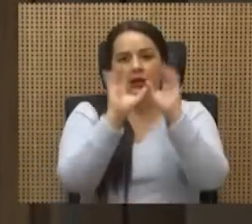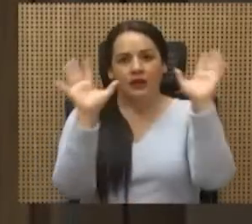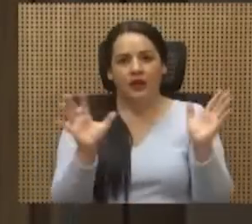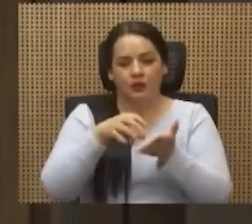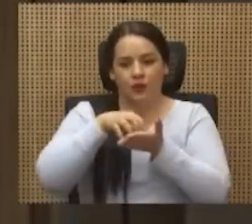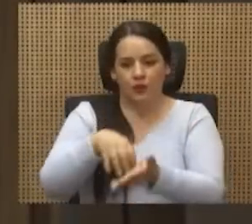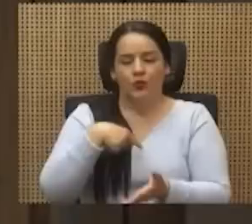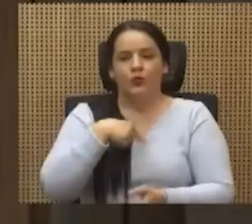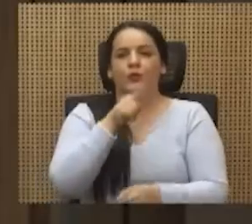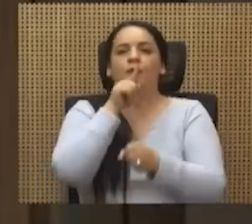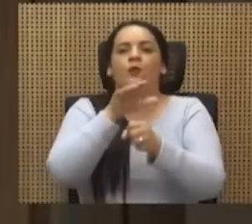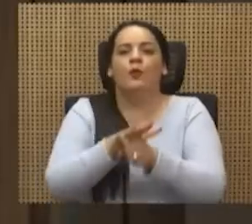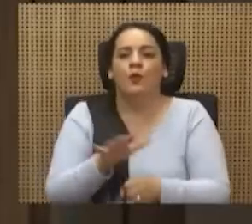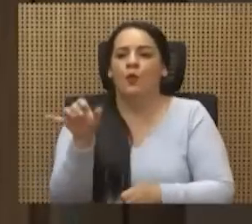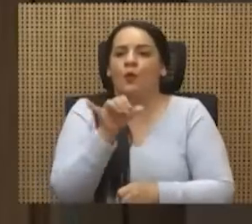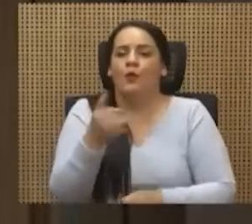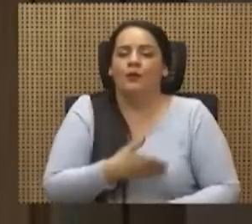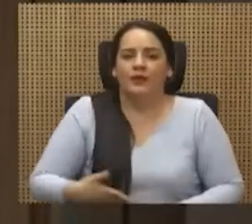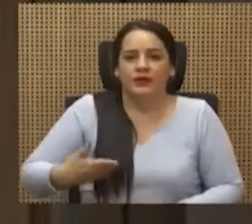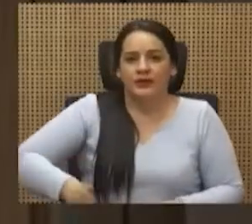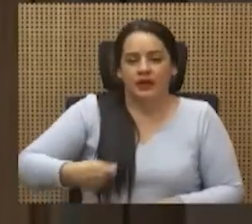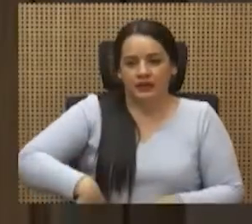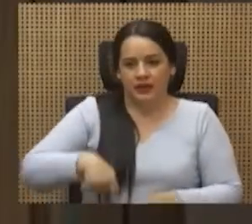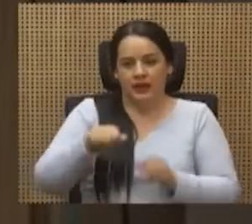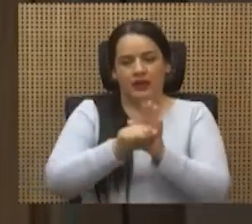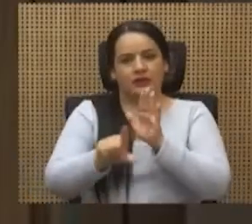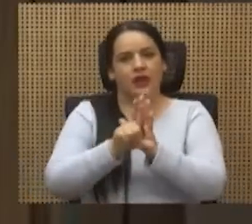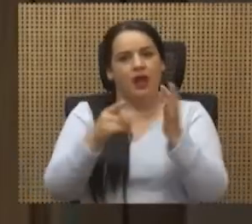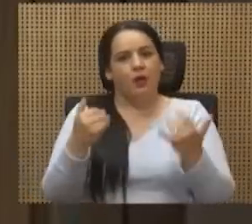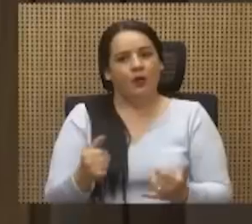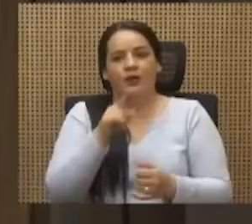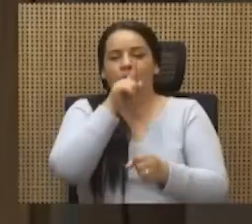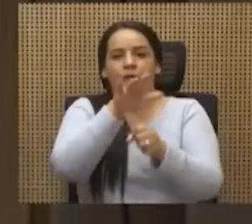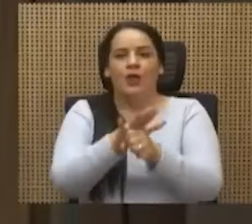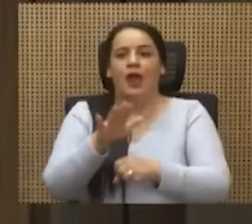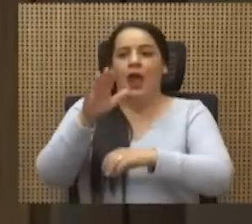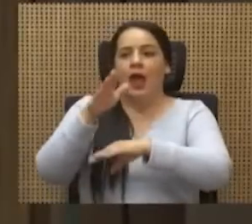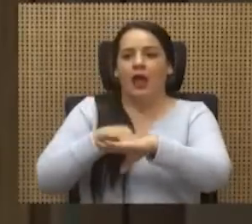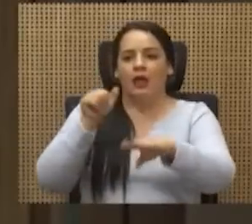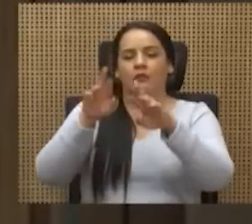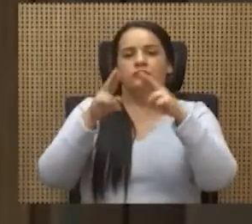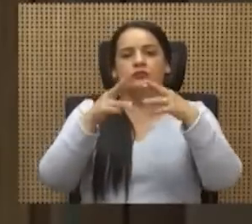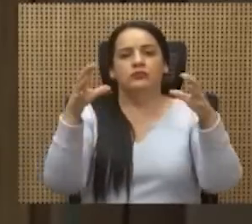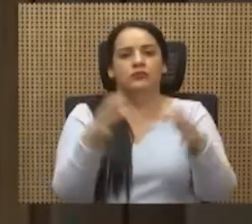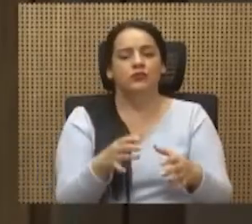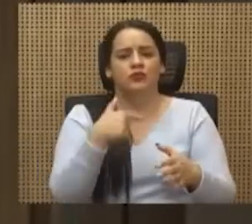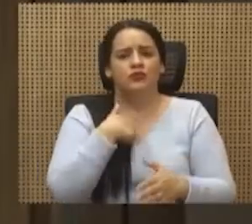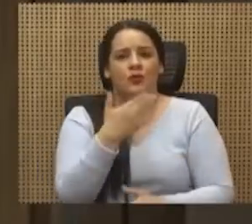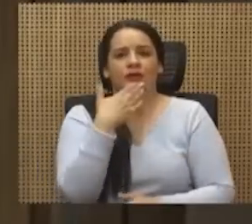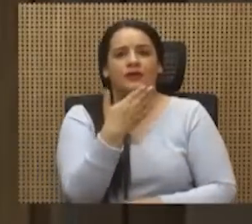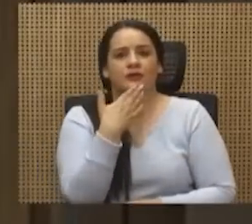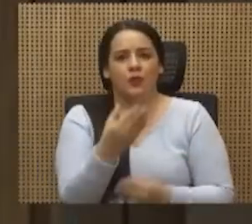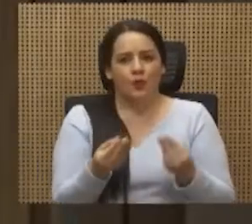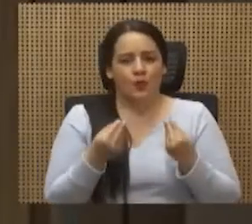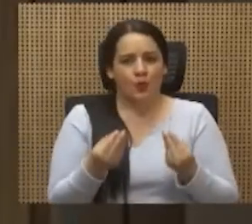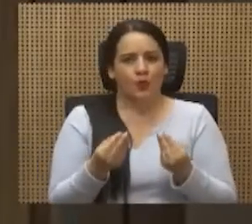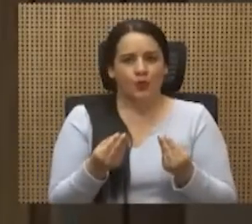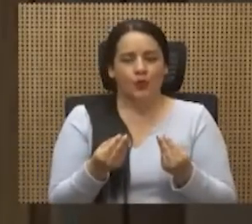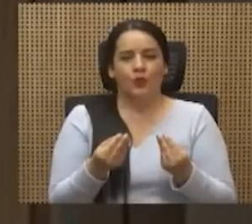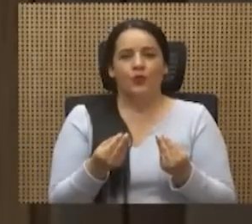yo me voy a comprometer así como el presidente del Congreso ahora se ha comprometido a convocar una reunión que se lo agradezco mucho